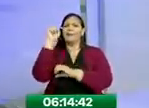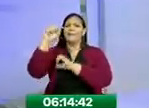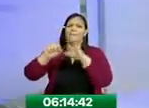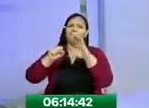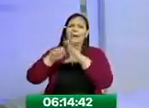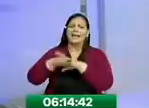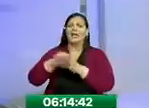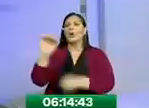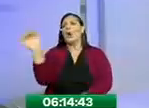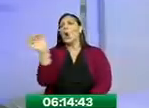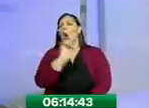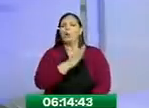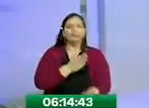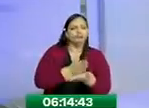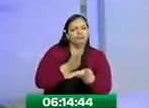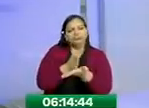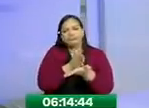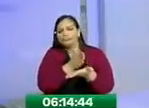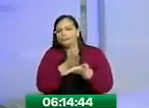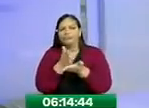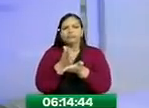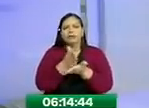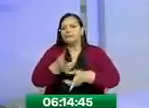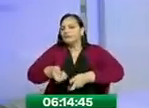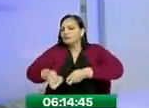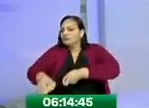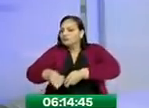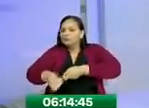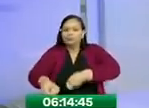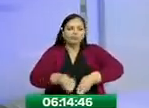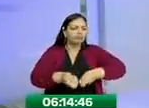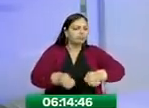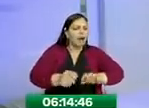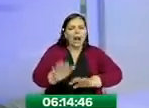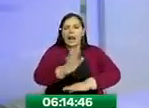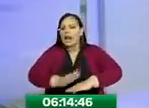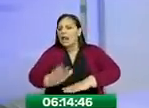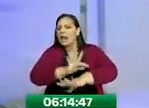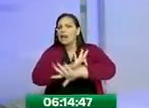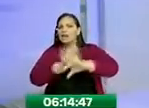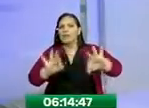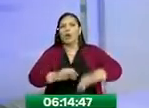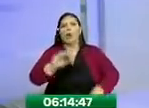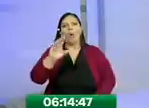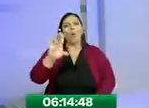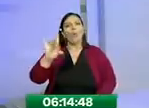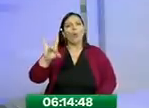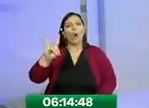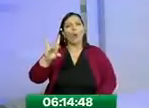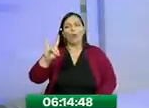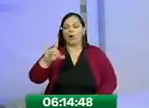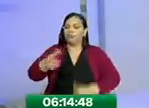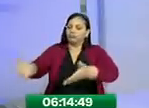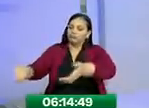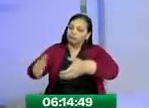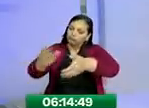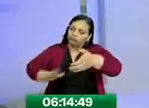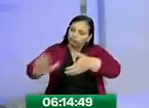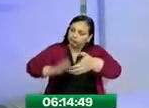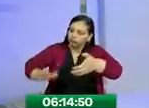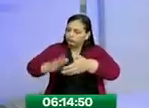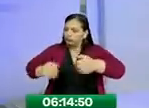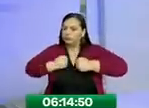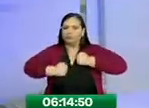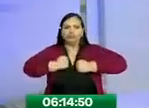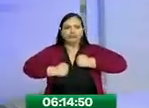acá, que cocinas por allá, la receta, bañas al perro. Aquí mi pana el Polito, que tiene 3 perras y